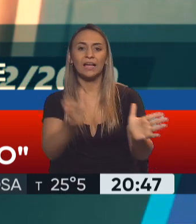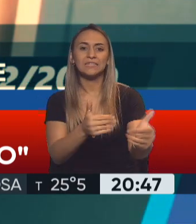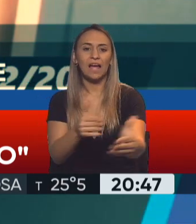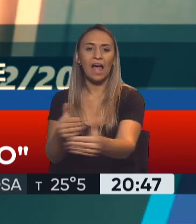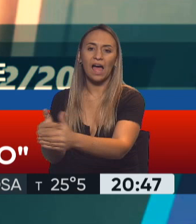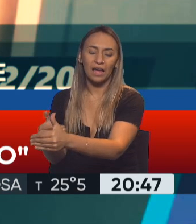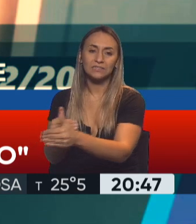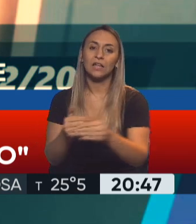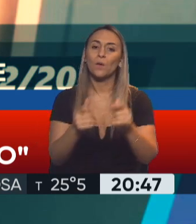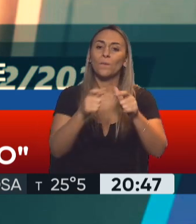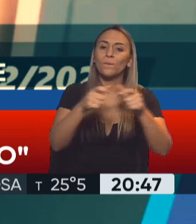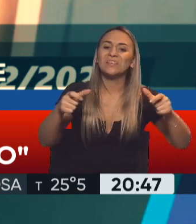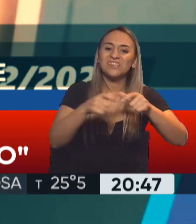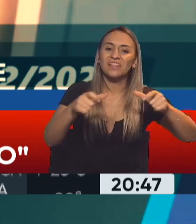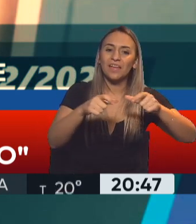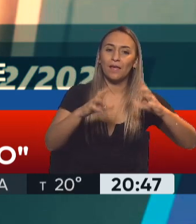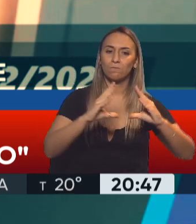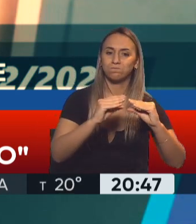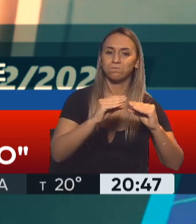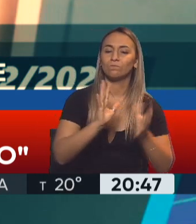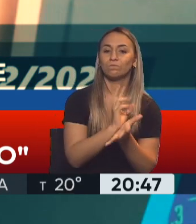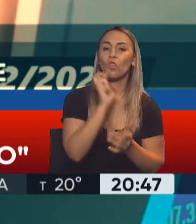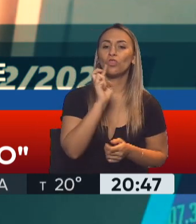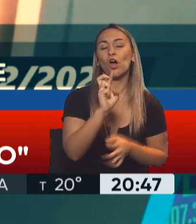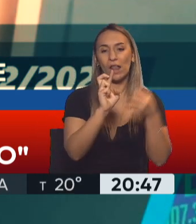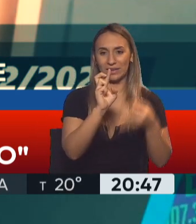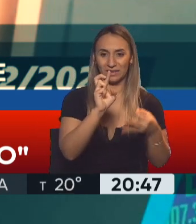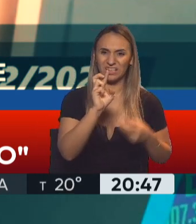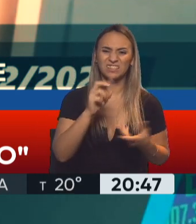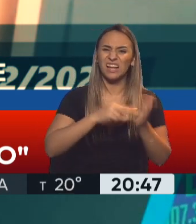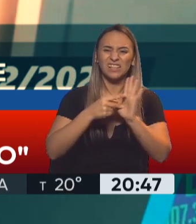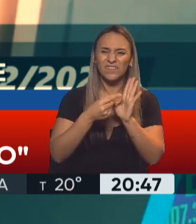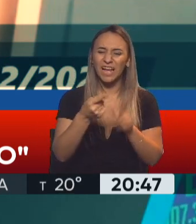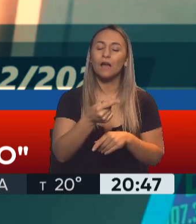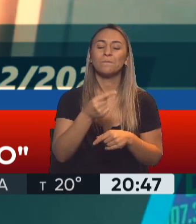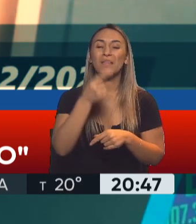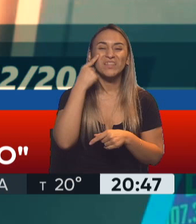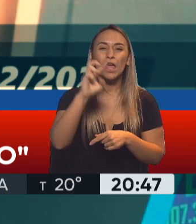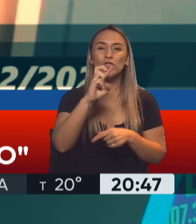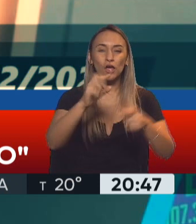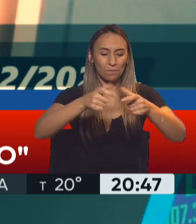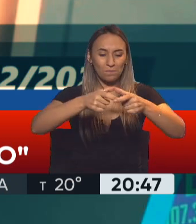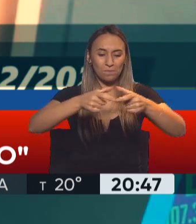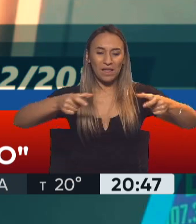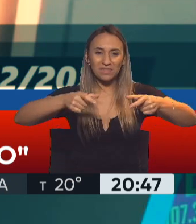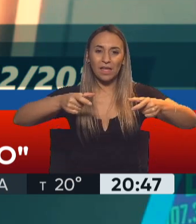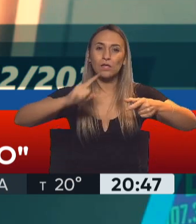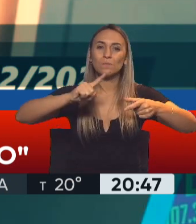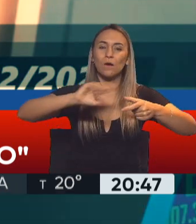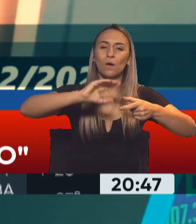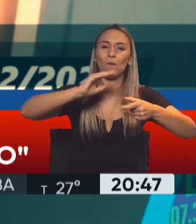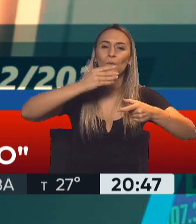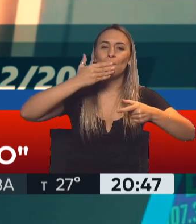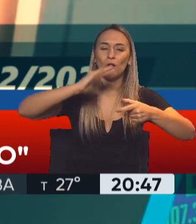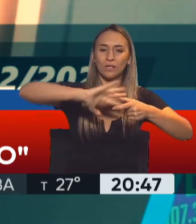termosellados de dólares aclaremos dólares son los fajos de esos que se los envuelven en una especie de como de nylon que se